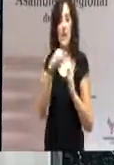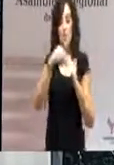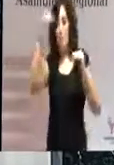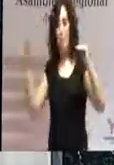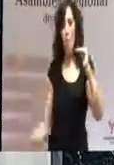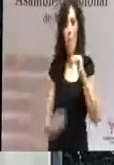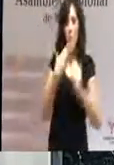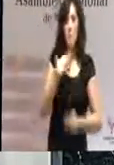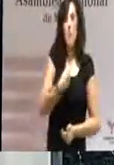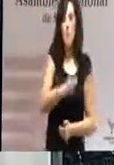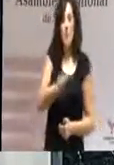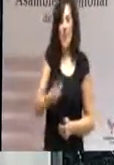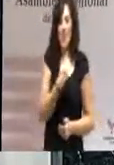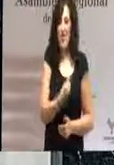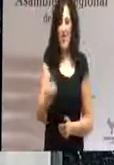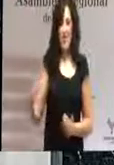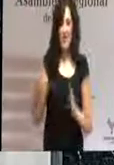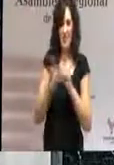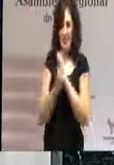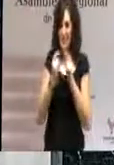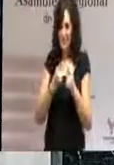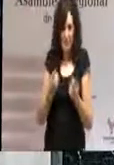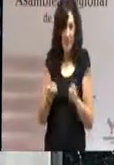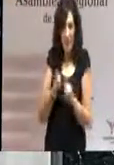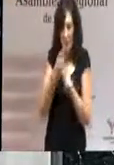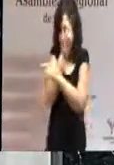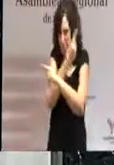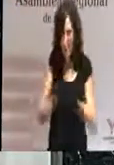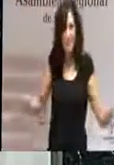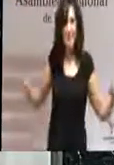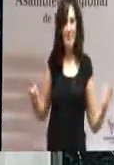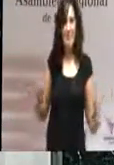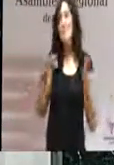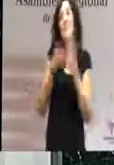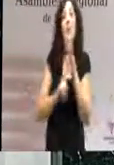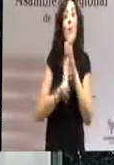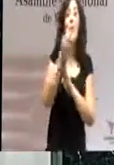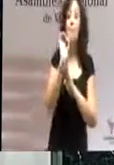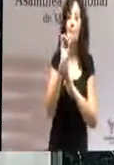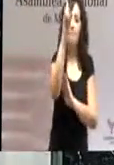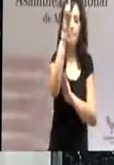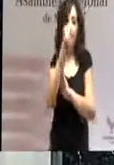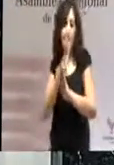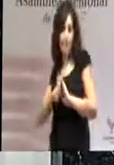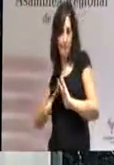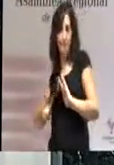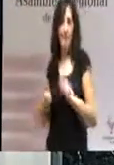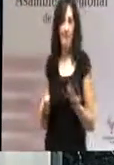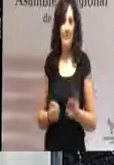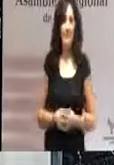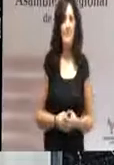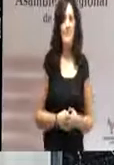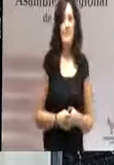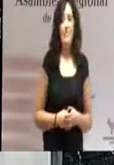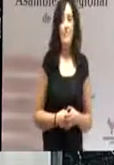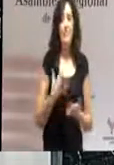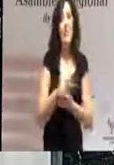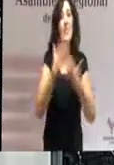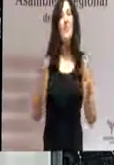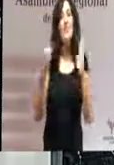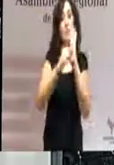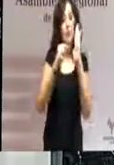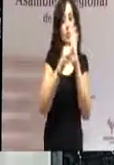Estamos, señor presidente, a mayor distancia. Vamos para atrás, para atrás. 17 puntos